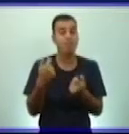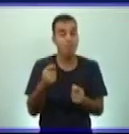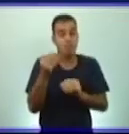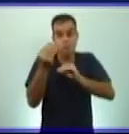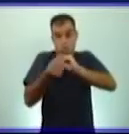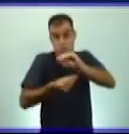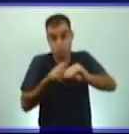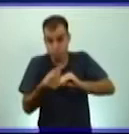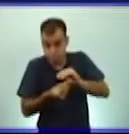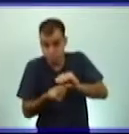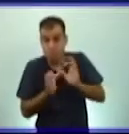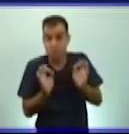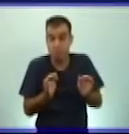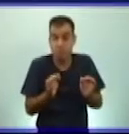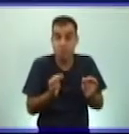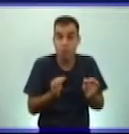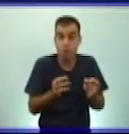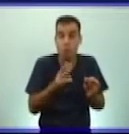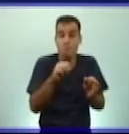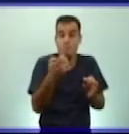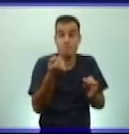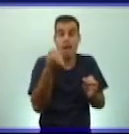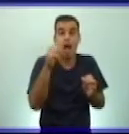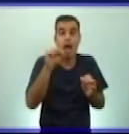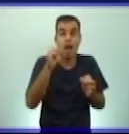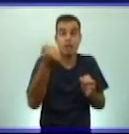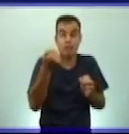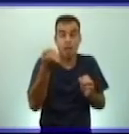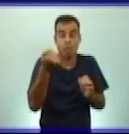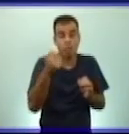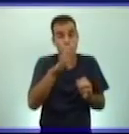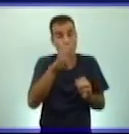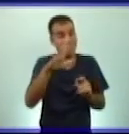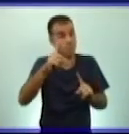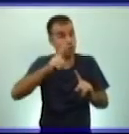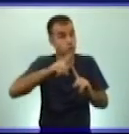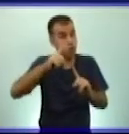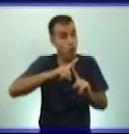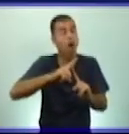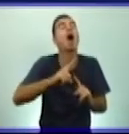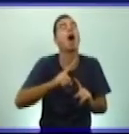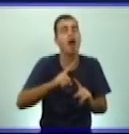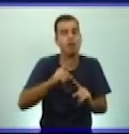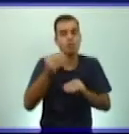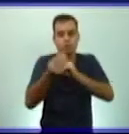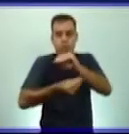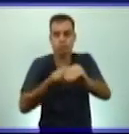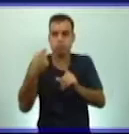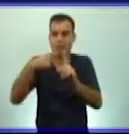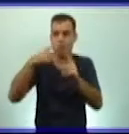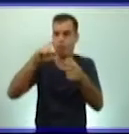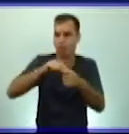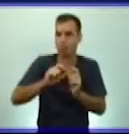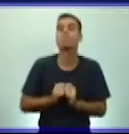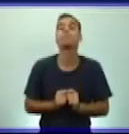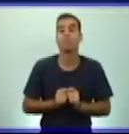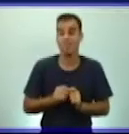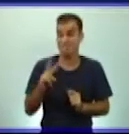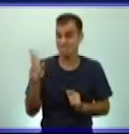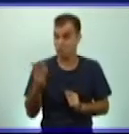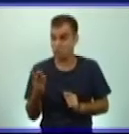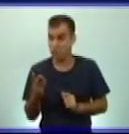el valor de la masa, que estaba en 45 toneladas, convertirlo a kilogramos. Y en el caso de la